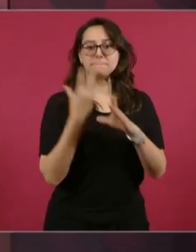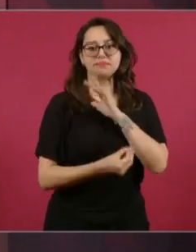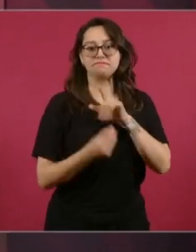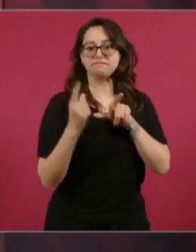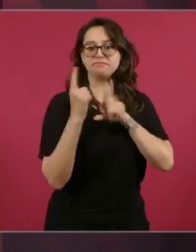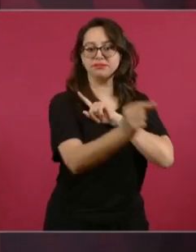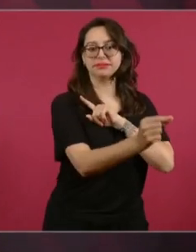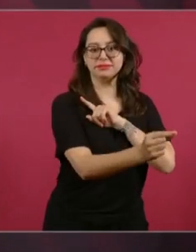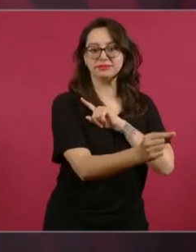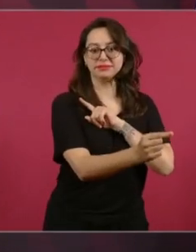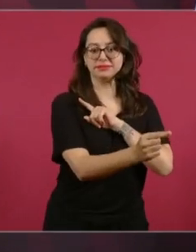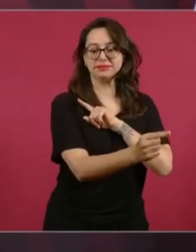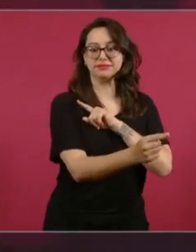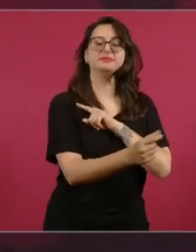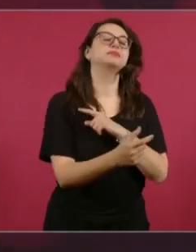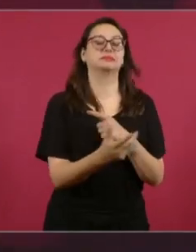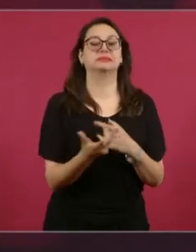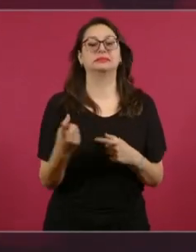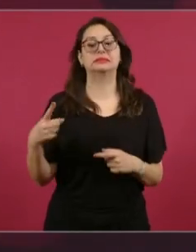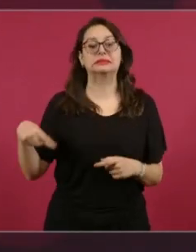¿cómo?